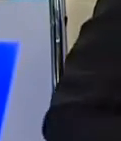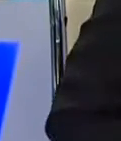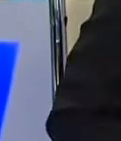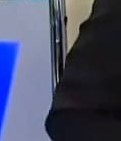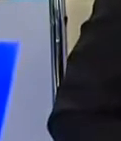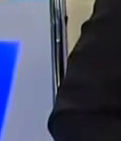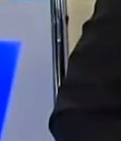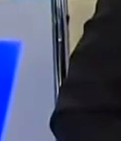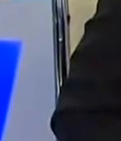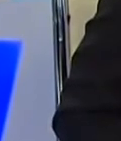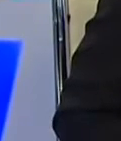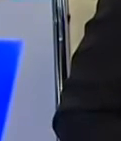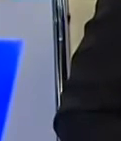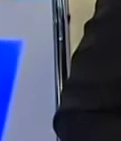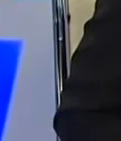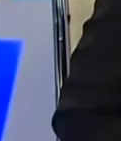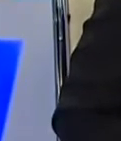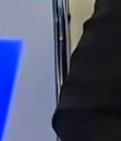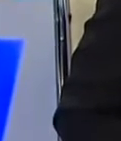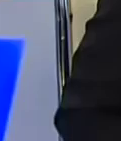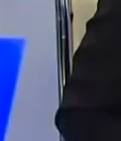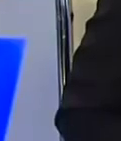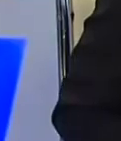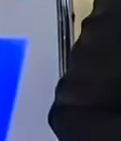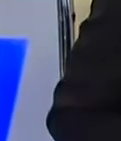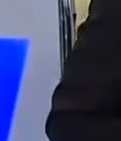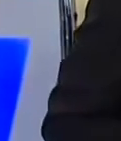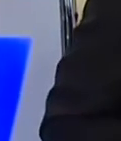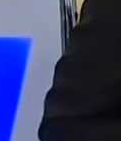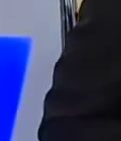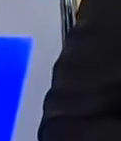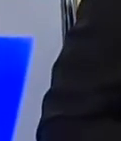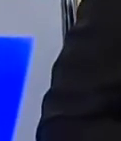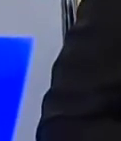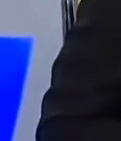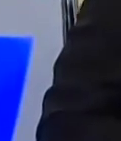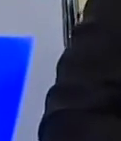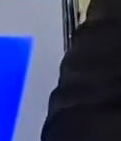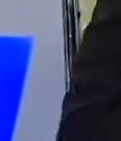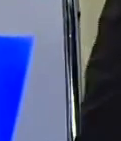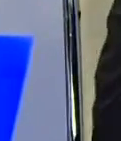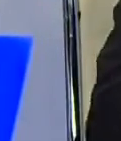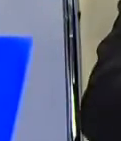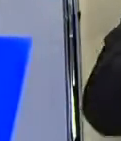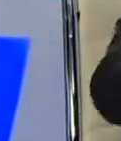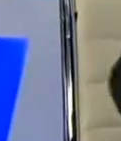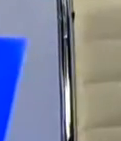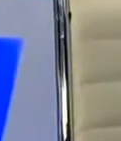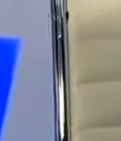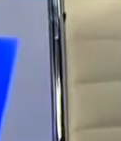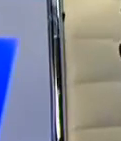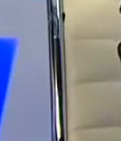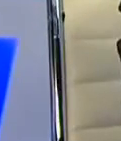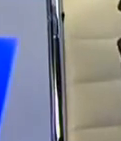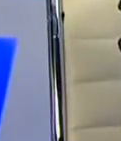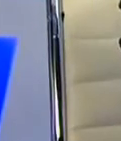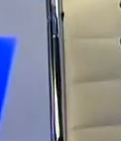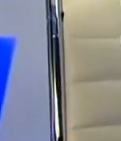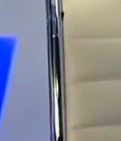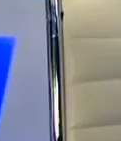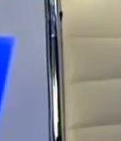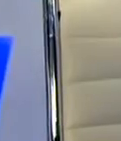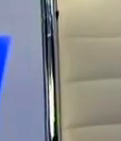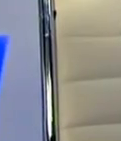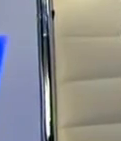Momento del primer análisis a propósito de la cuarta cumbre de la CELAC. Nuestros invitados en este análisis, que durará 20 minutos,